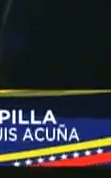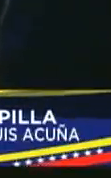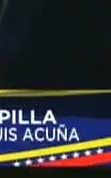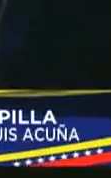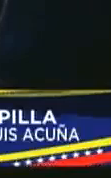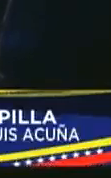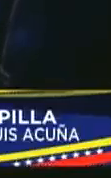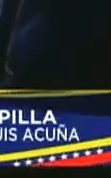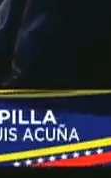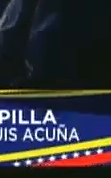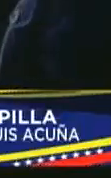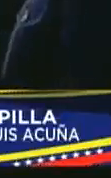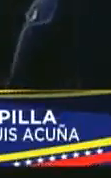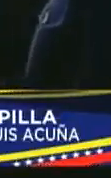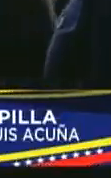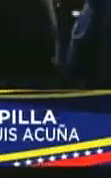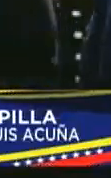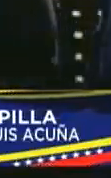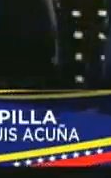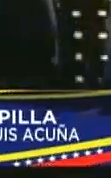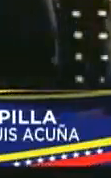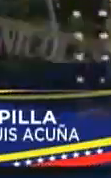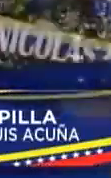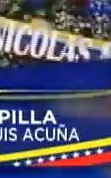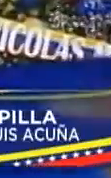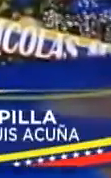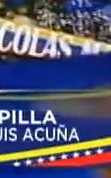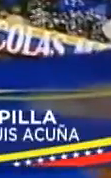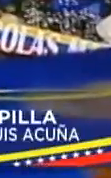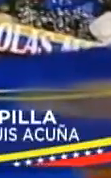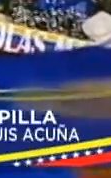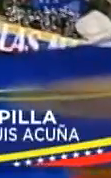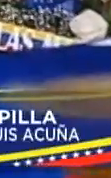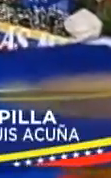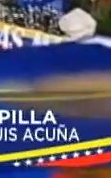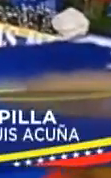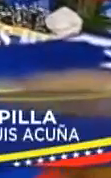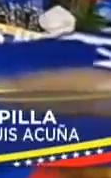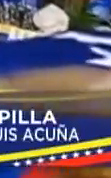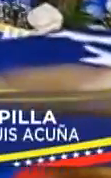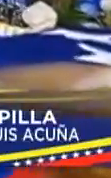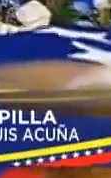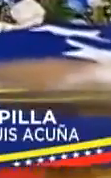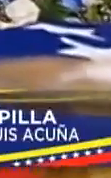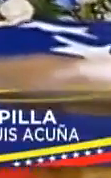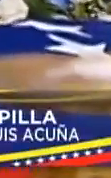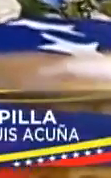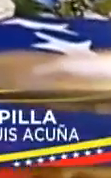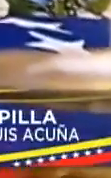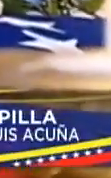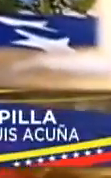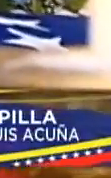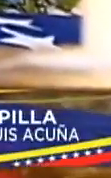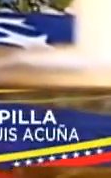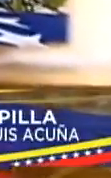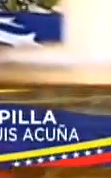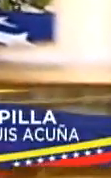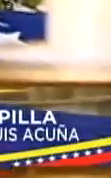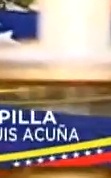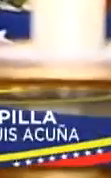exalta justamente la lucha y el legado político del profesor Luis Acuña. Recordemos que